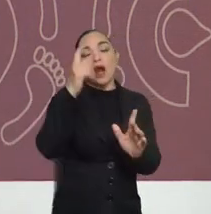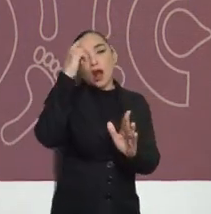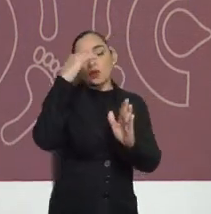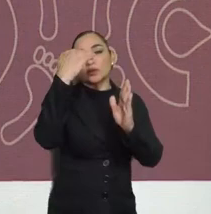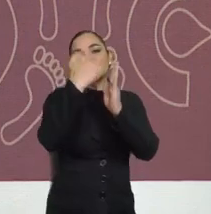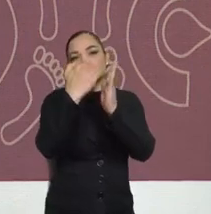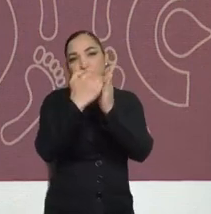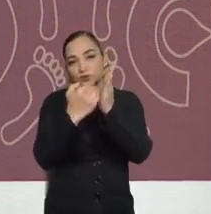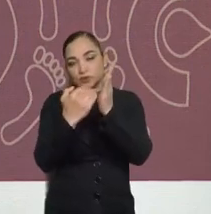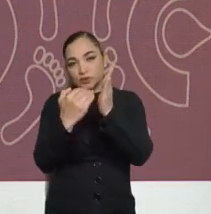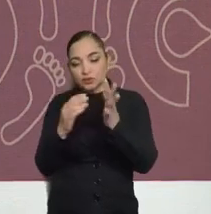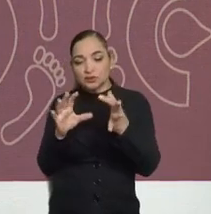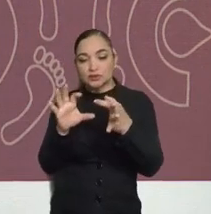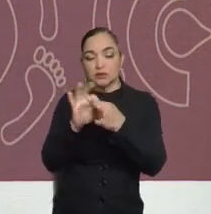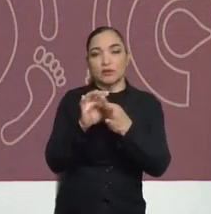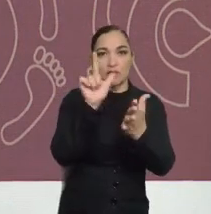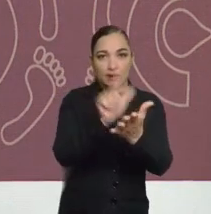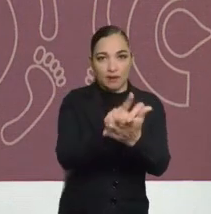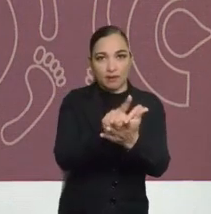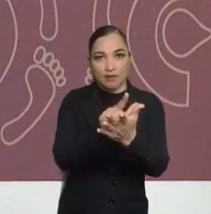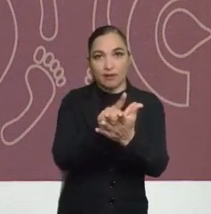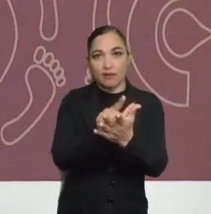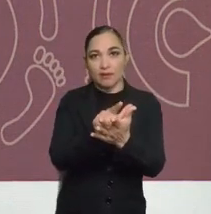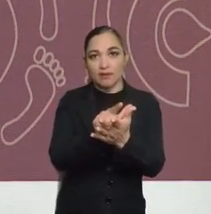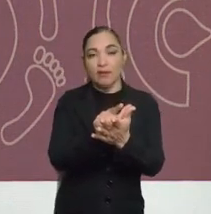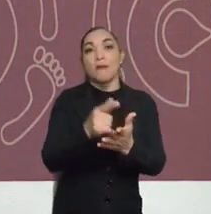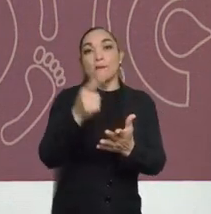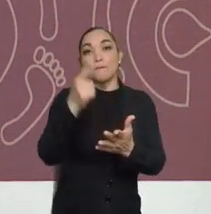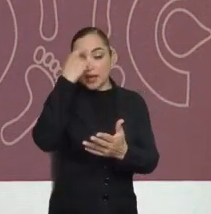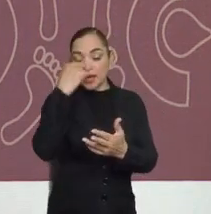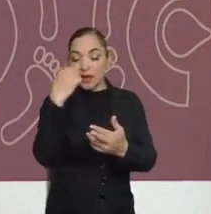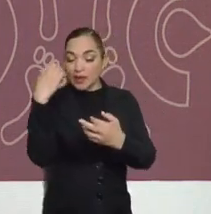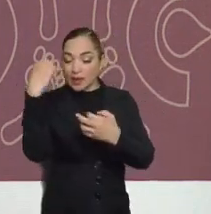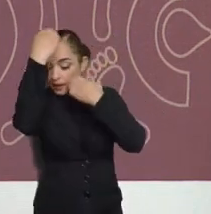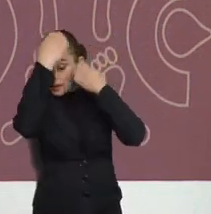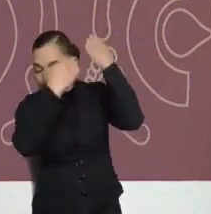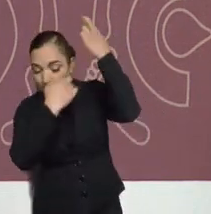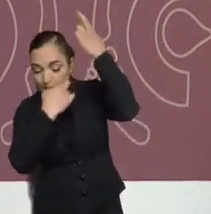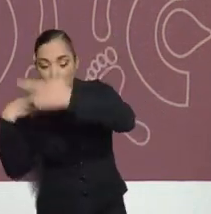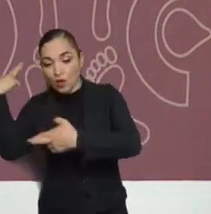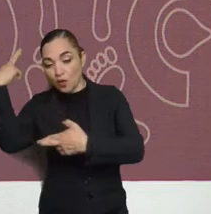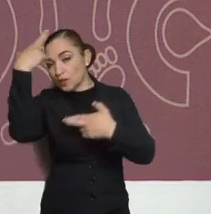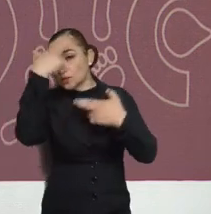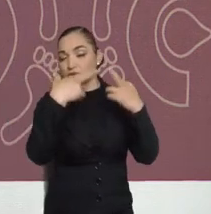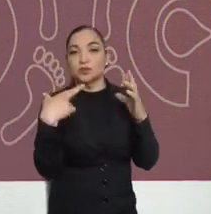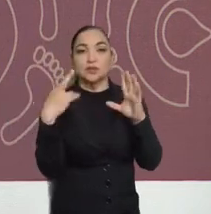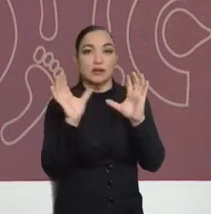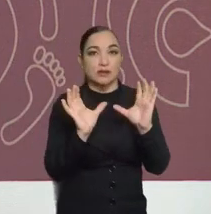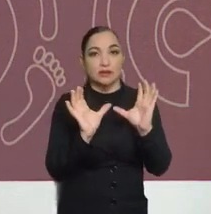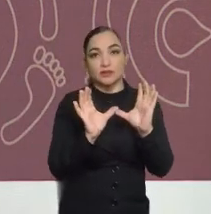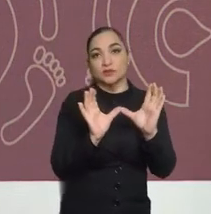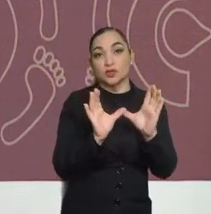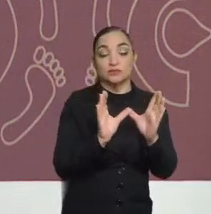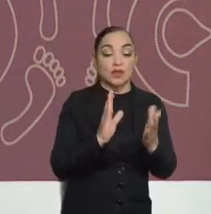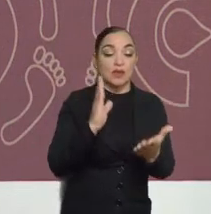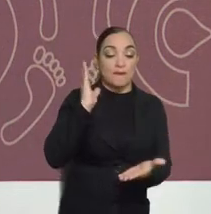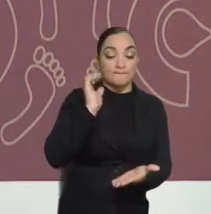específicamente aquellas que tañen a la evaluación y a la acreditación. Y la suspensión